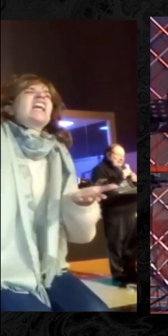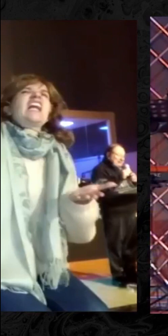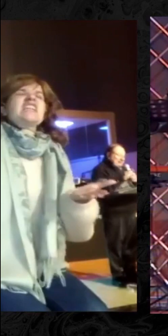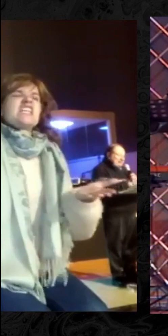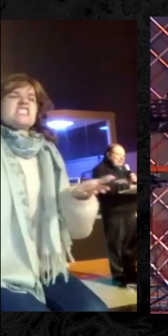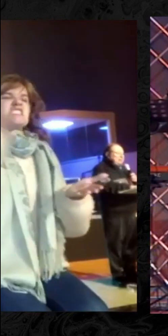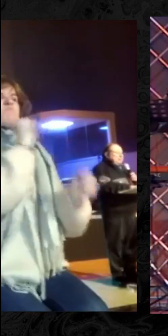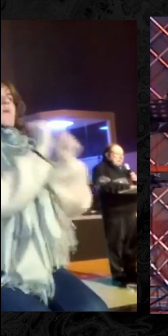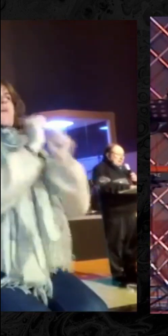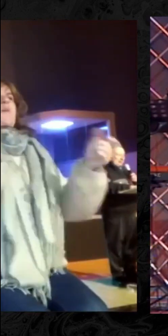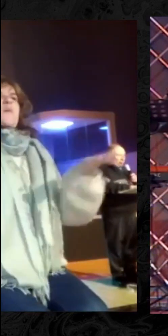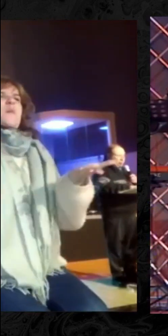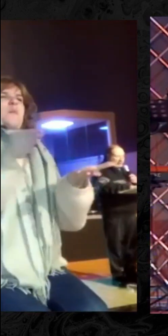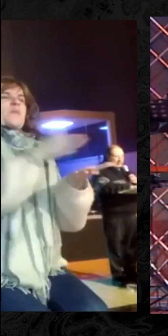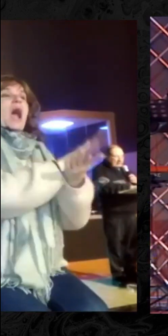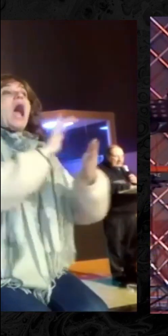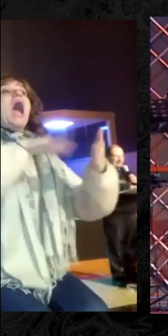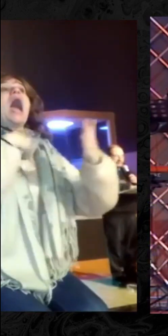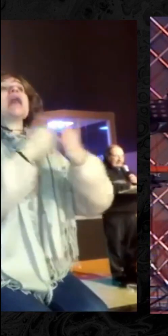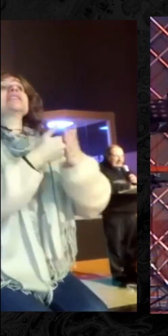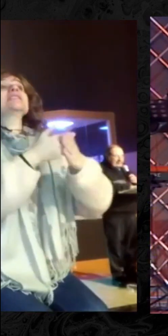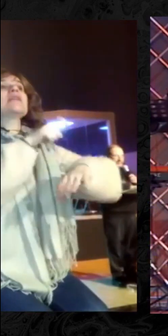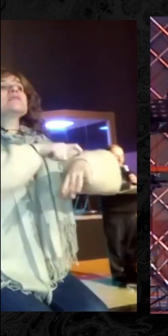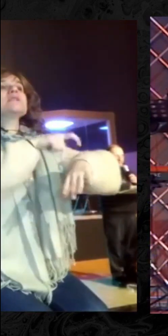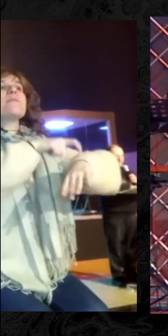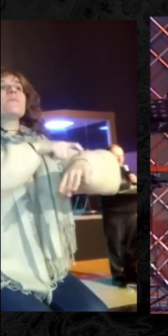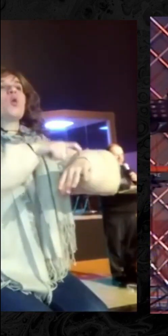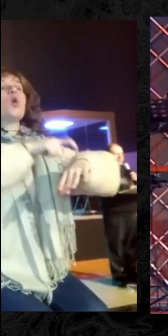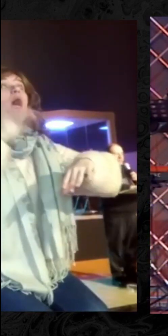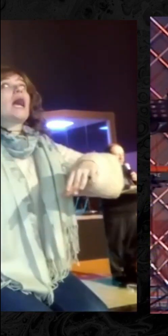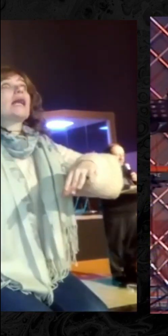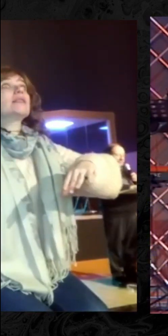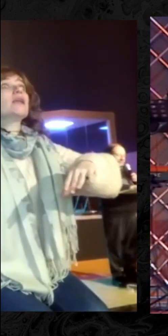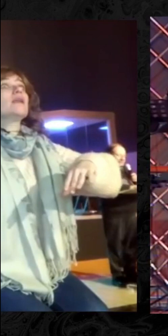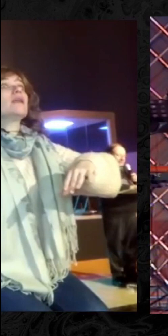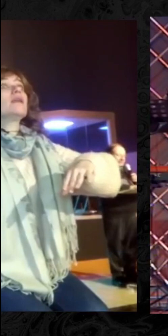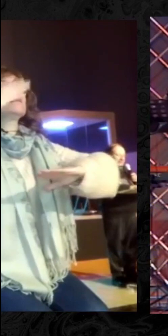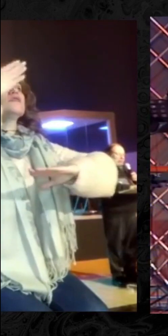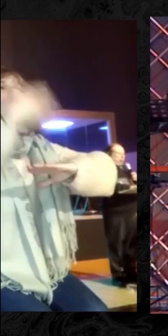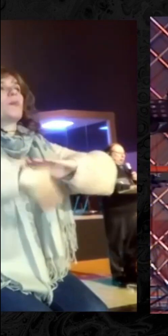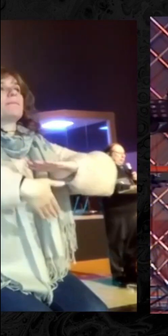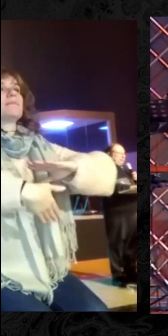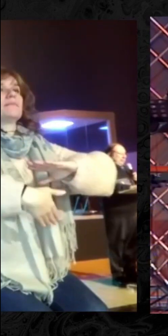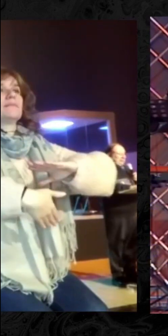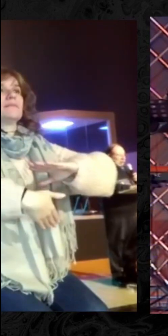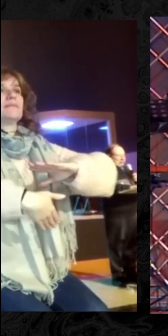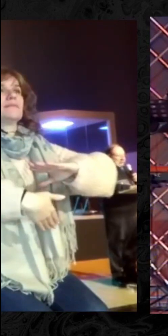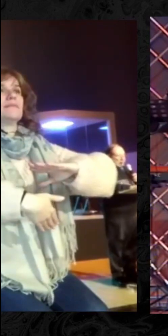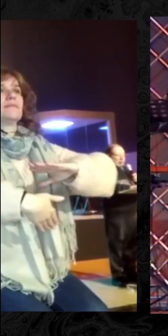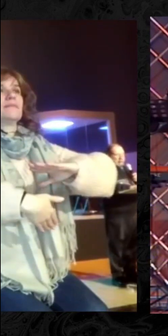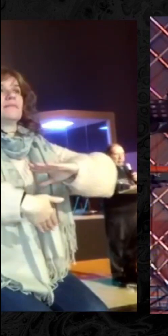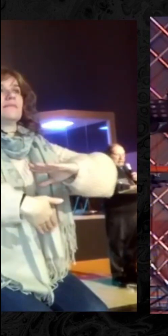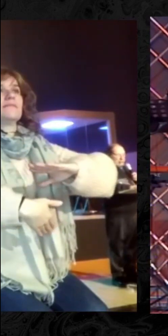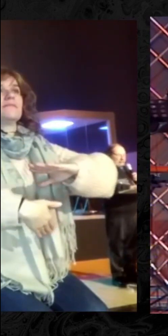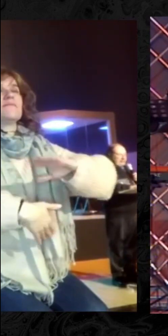los gentiles se cumpla quisiera que que todos entendieran Yo sé que